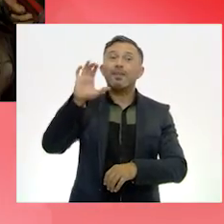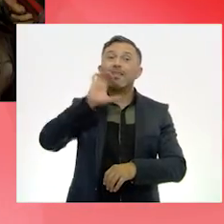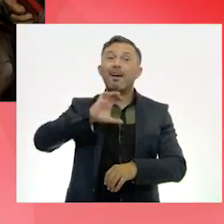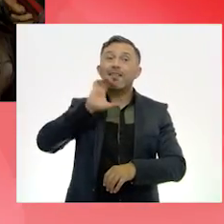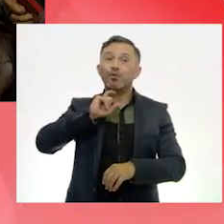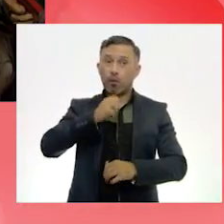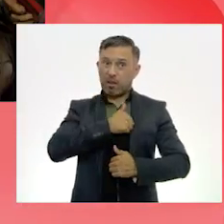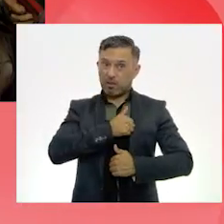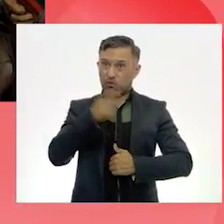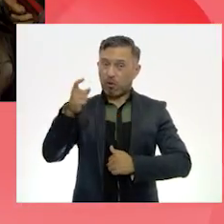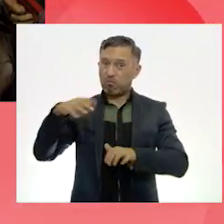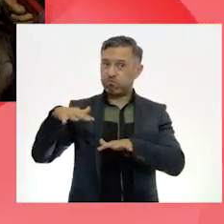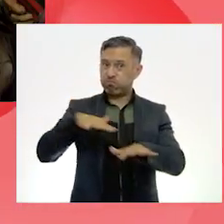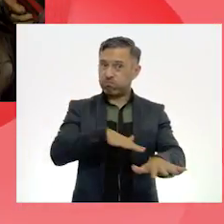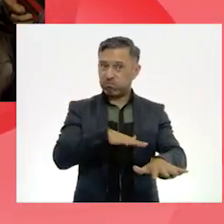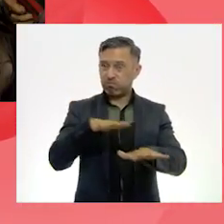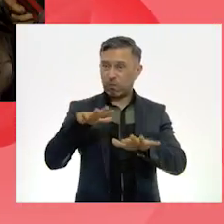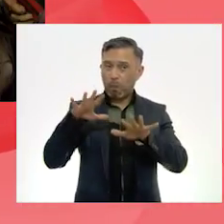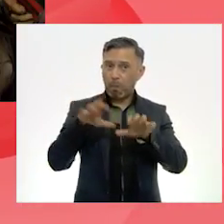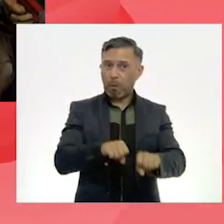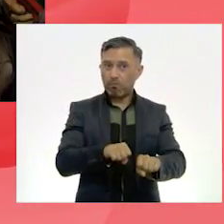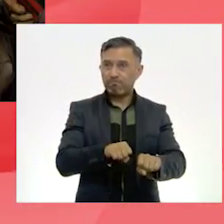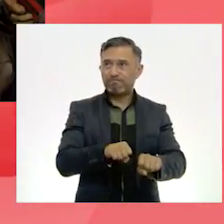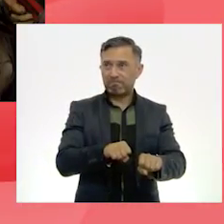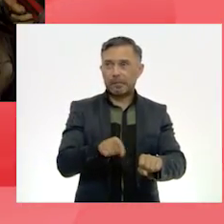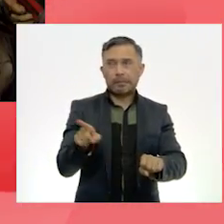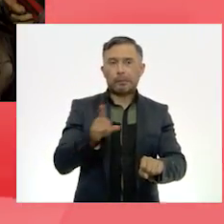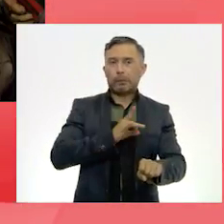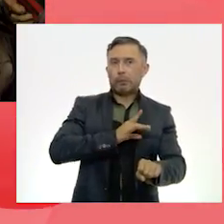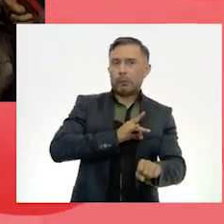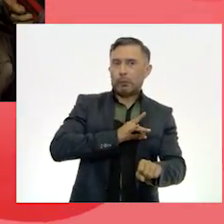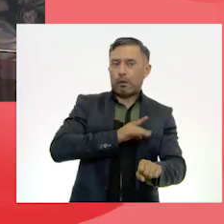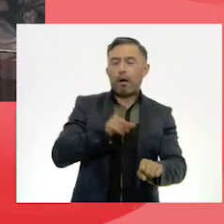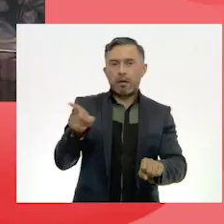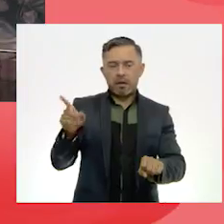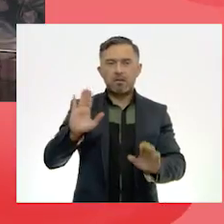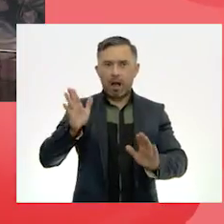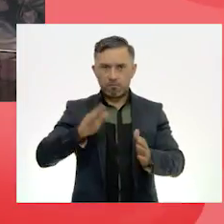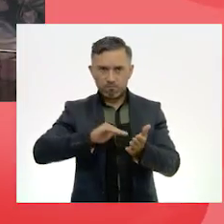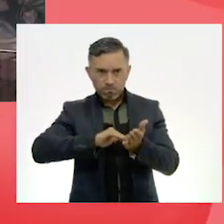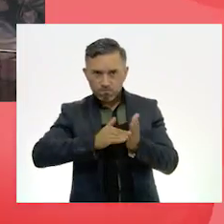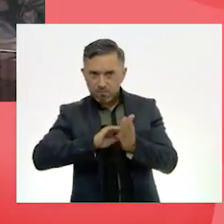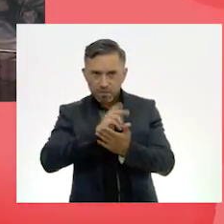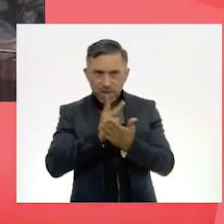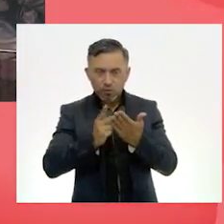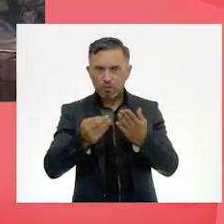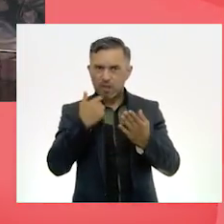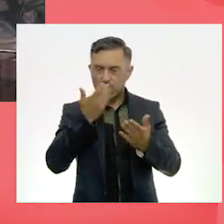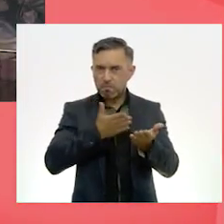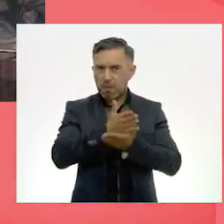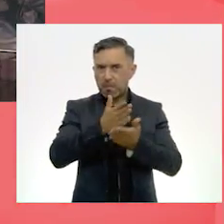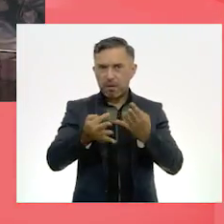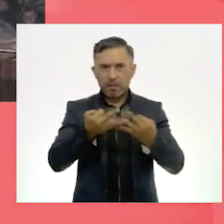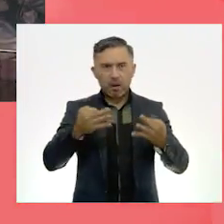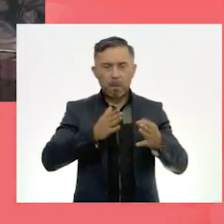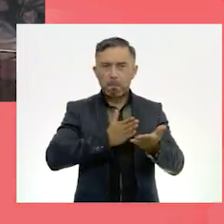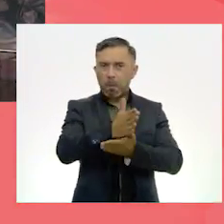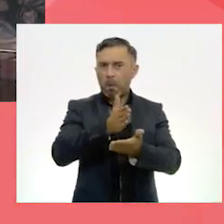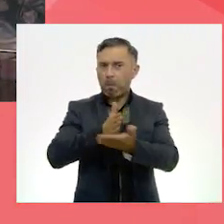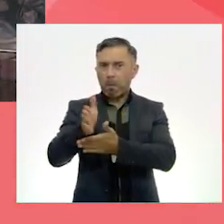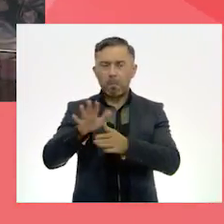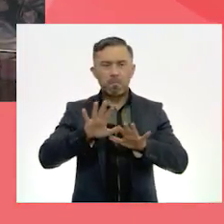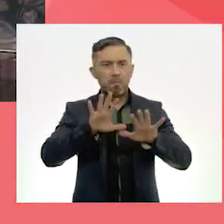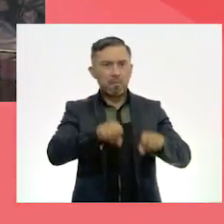Pablo González, ha llevado adelante una estrategia de tierra arrasada, de pueblos quemados,